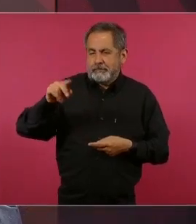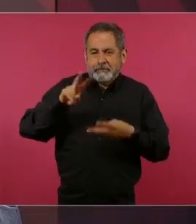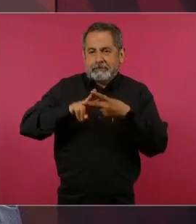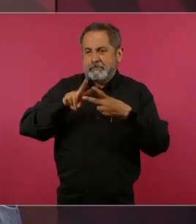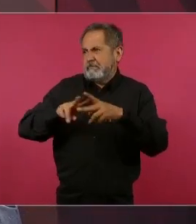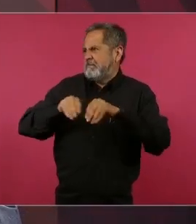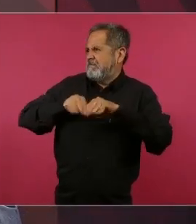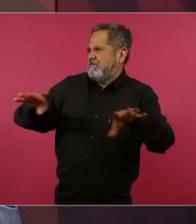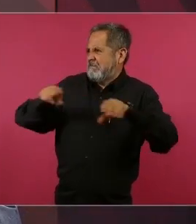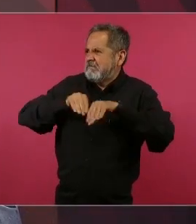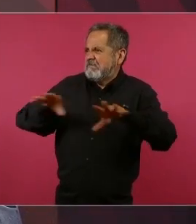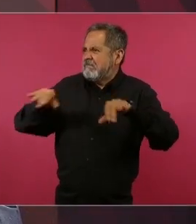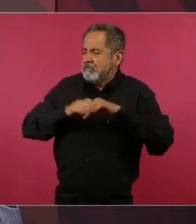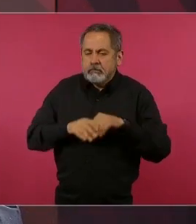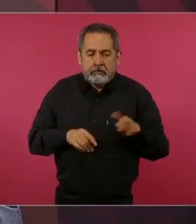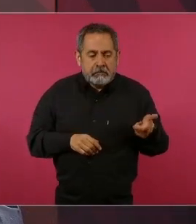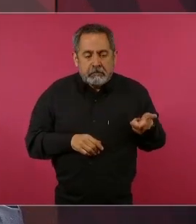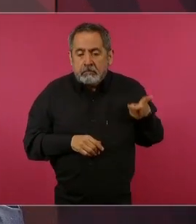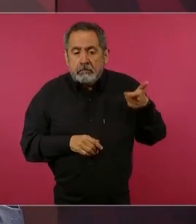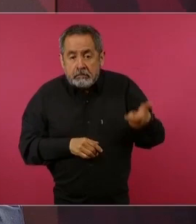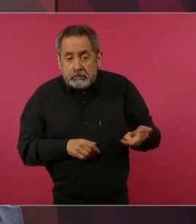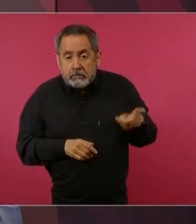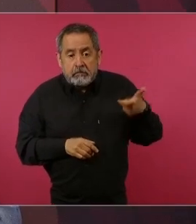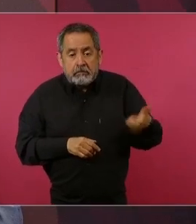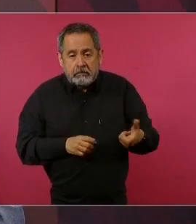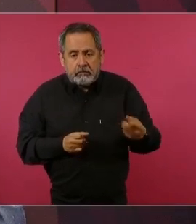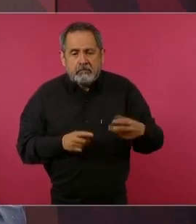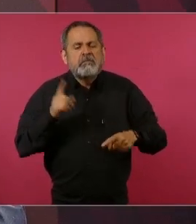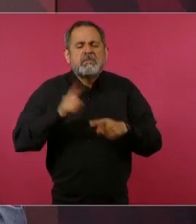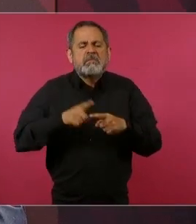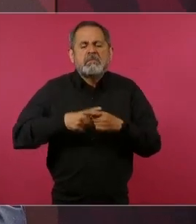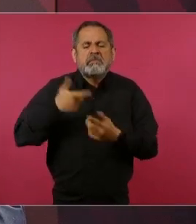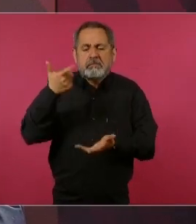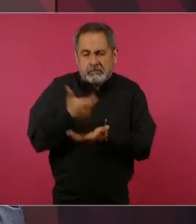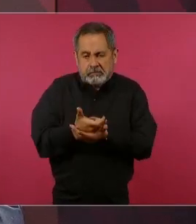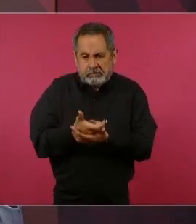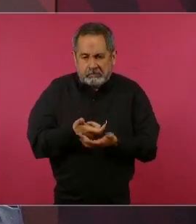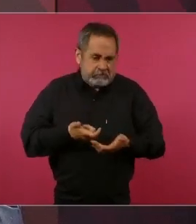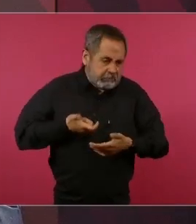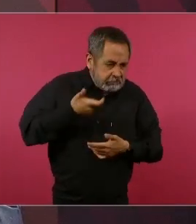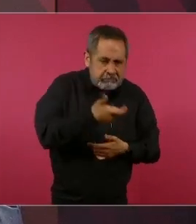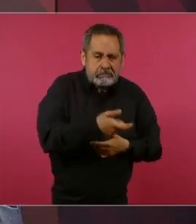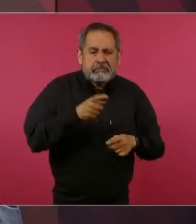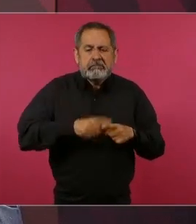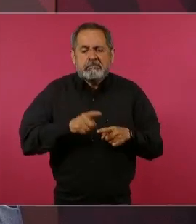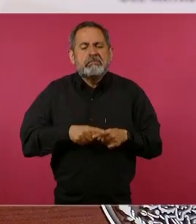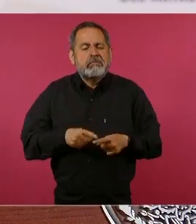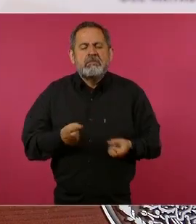¿Quién la pagó?